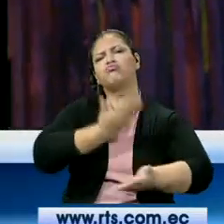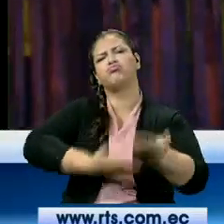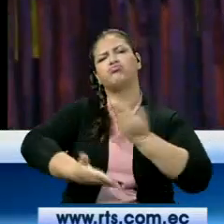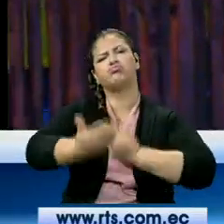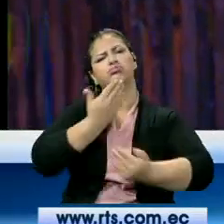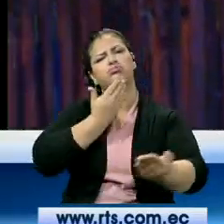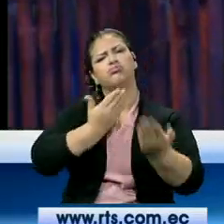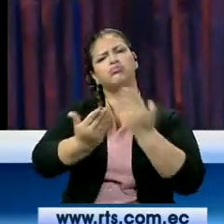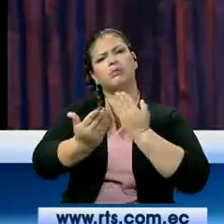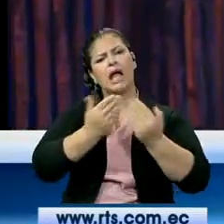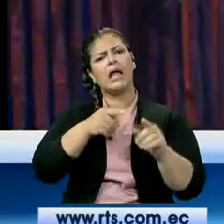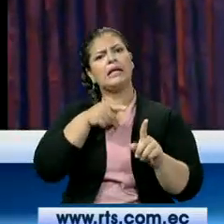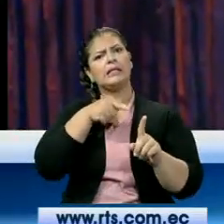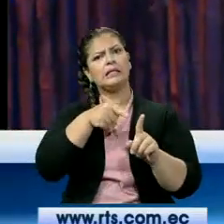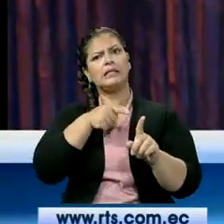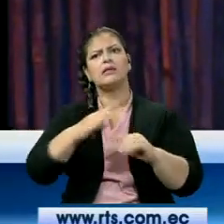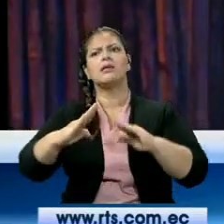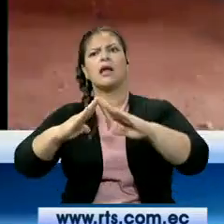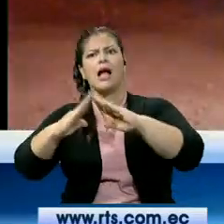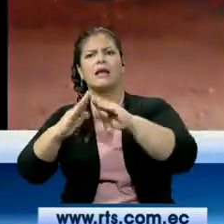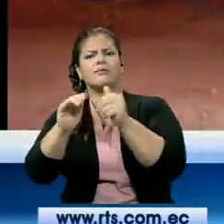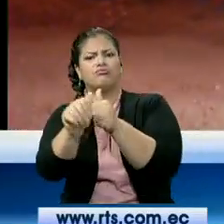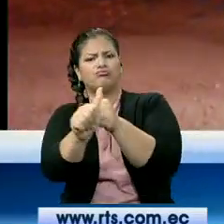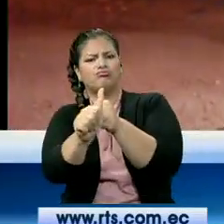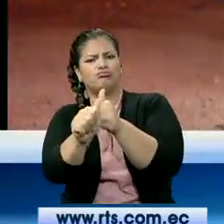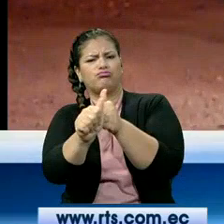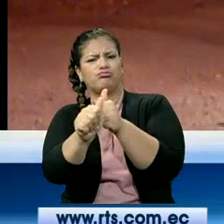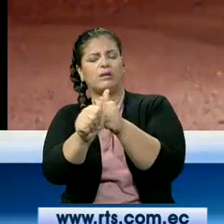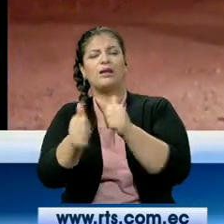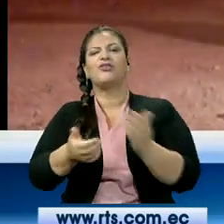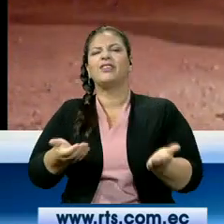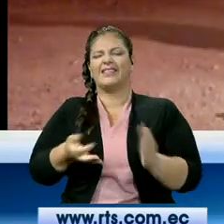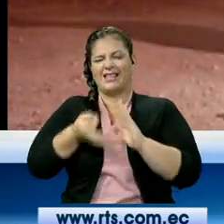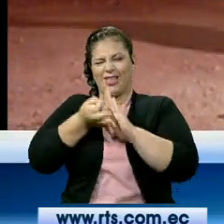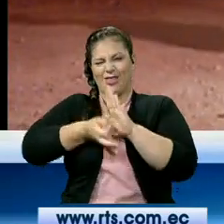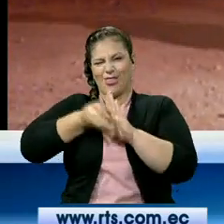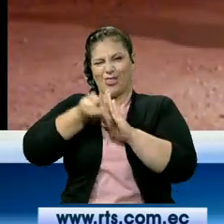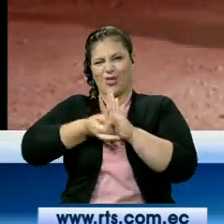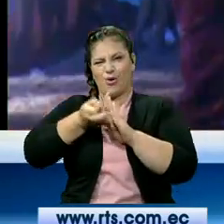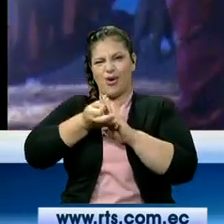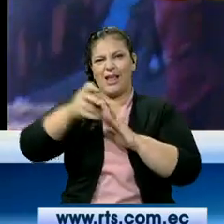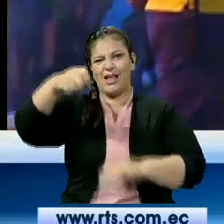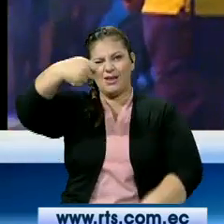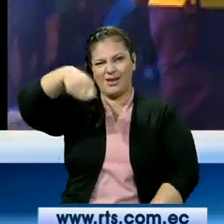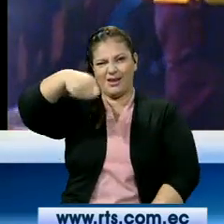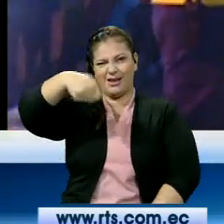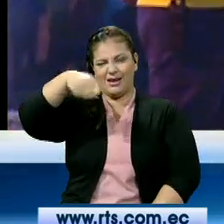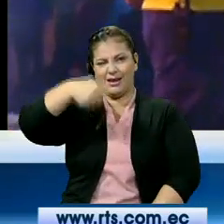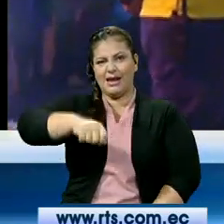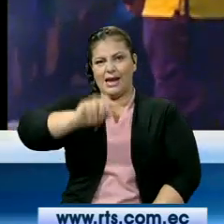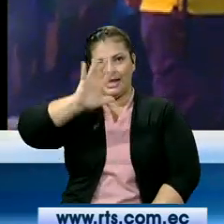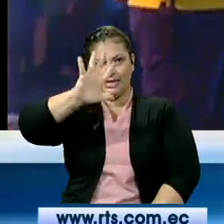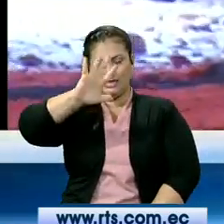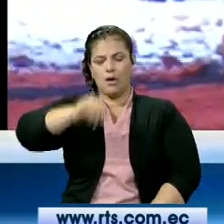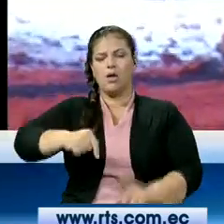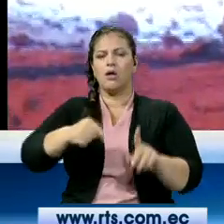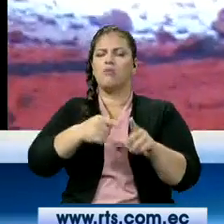en la cooperativa Valle de los Lirios, en la quinta etapa de la Ciudadela El Recreo, en el Cantón